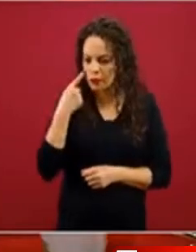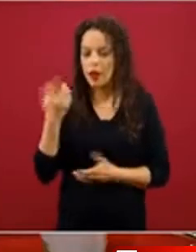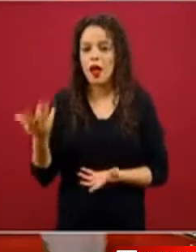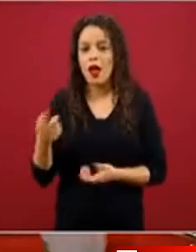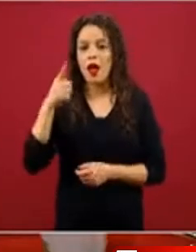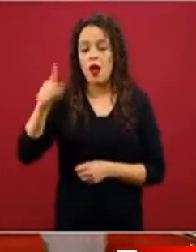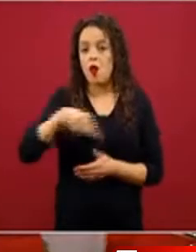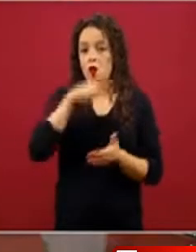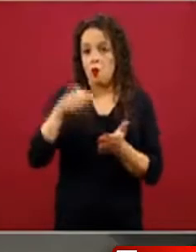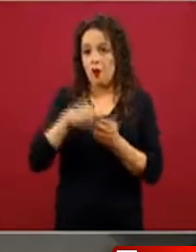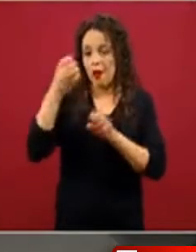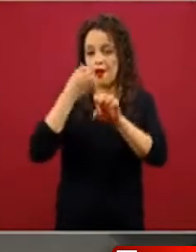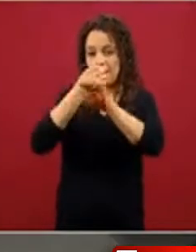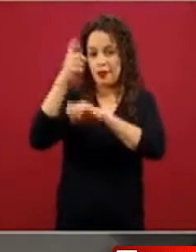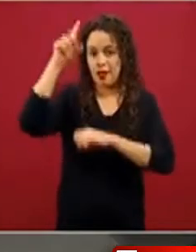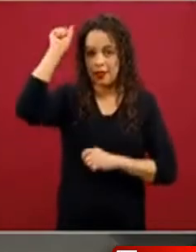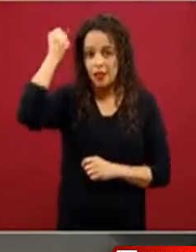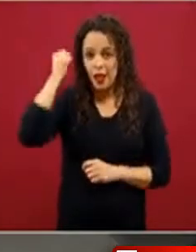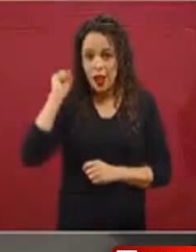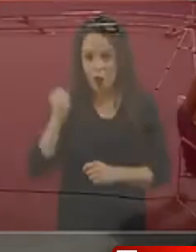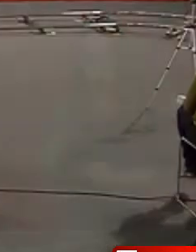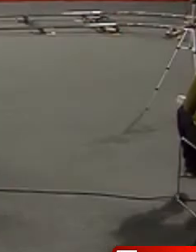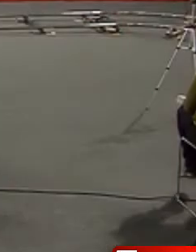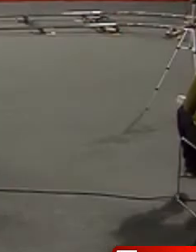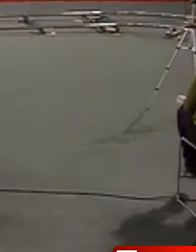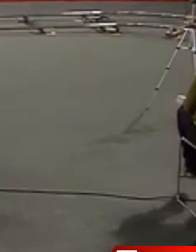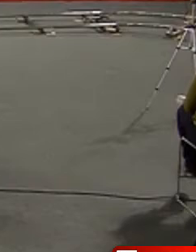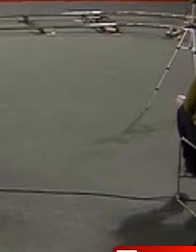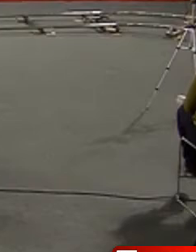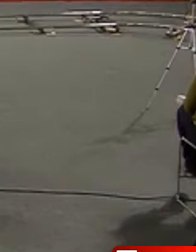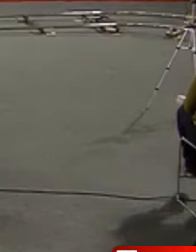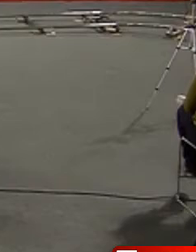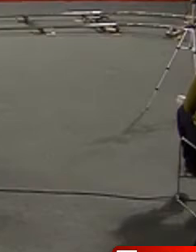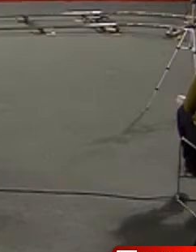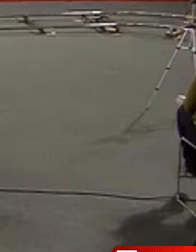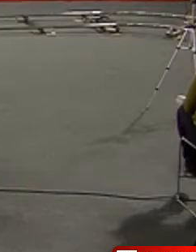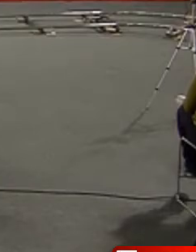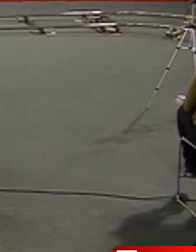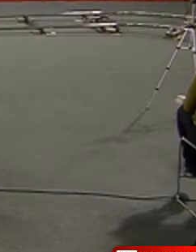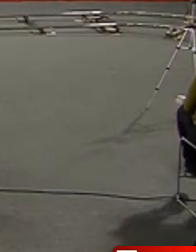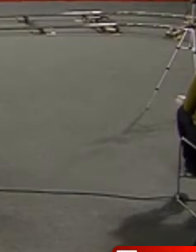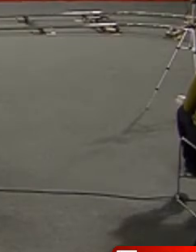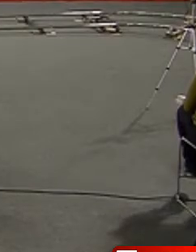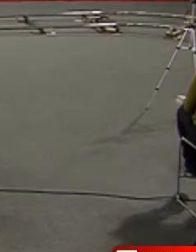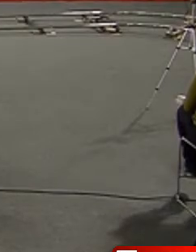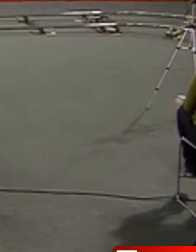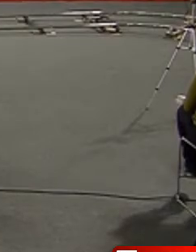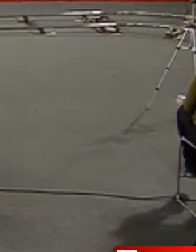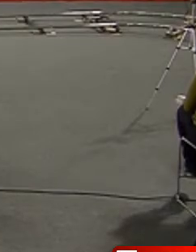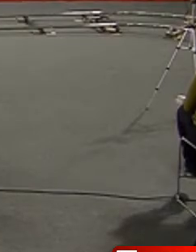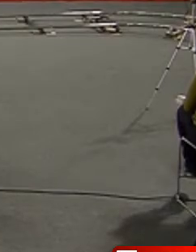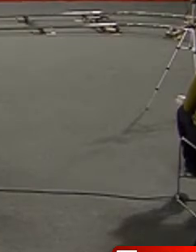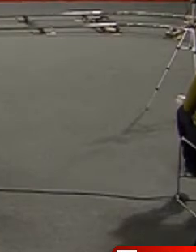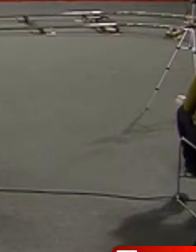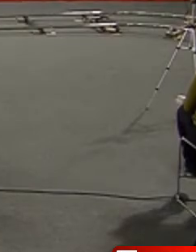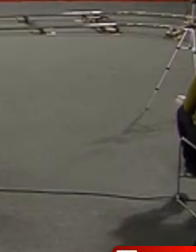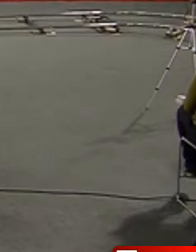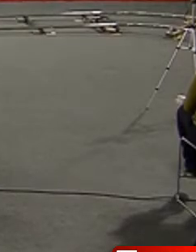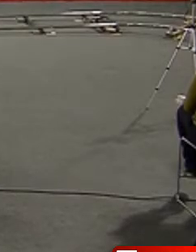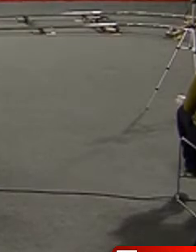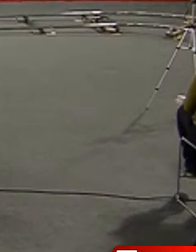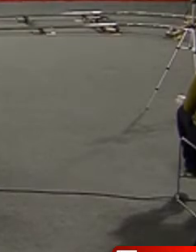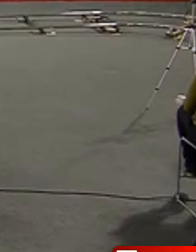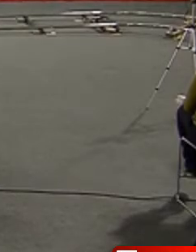caso de Sinaloa, la parte de comercio, tenían oportunidades también de empezar a hacer